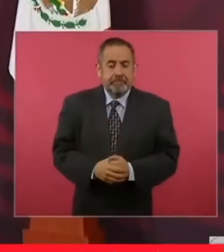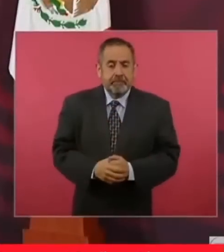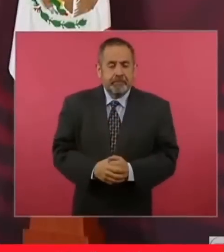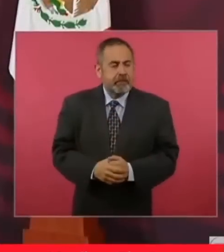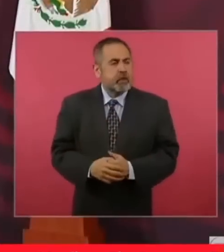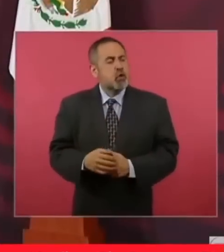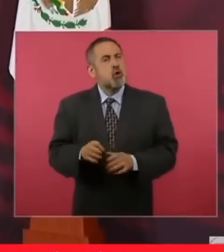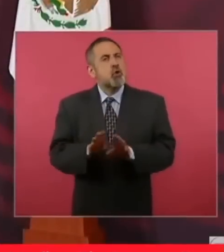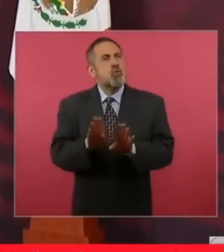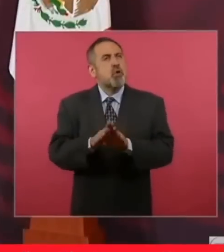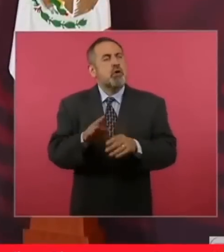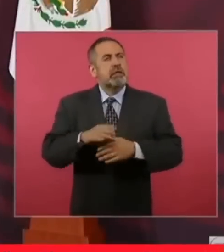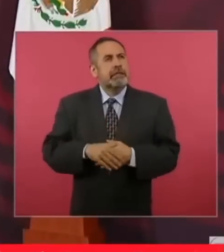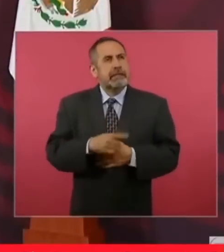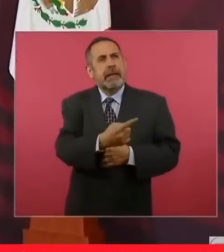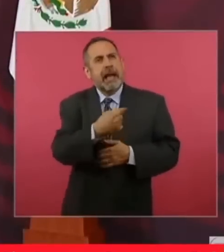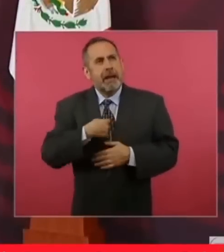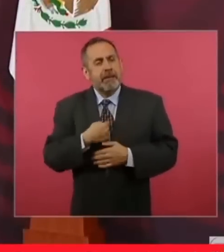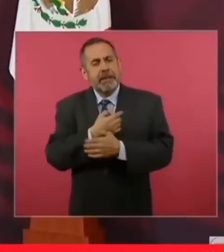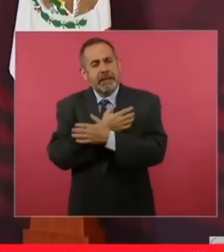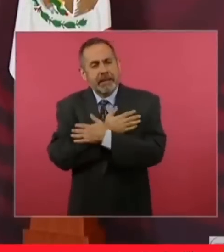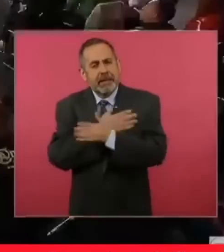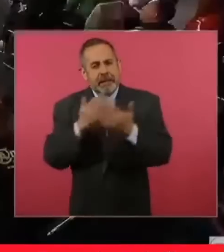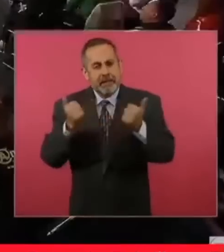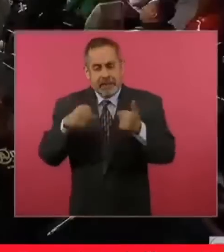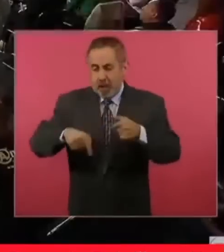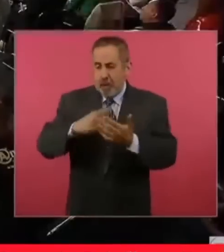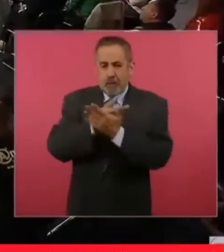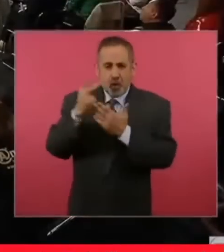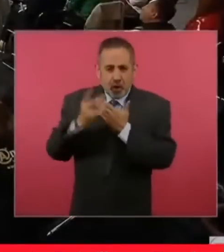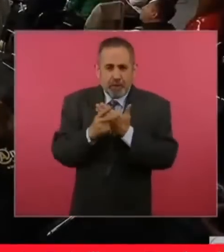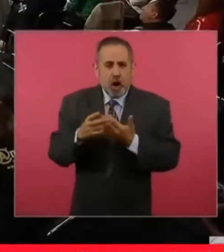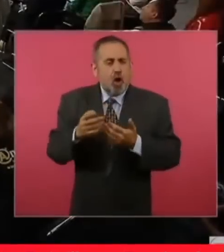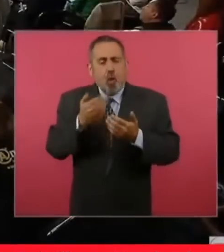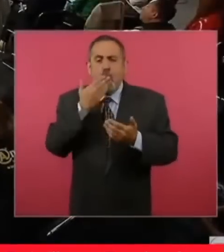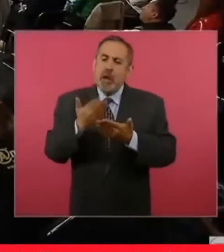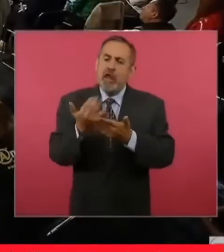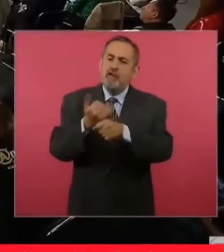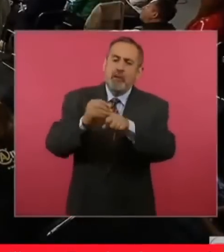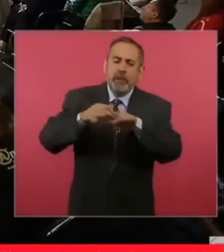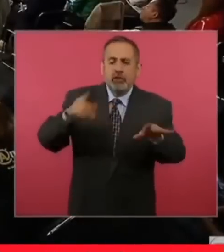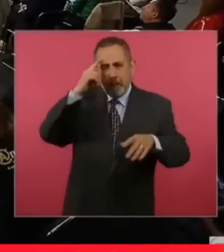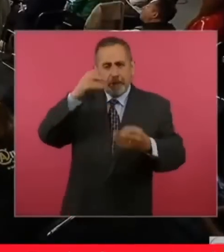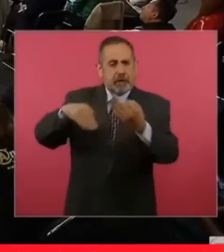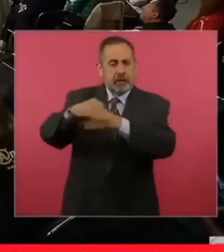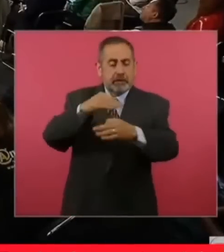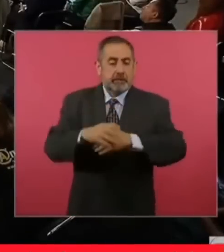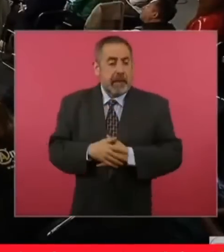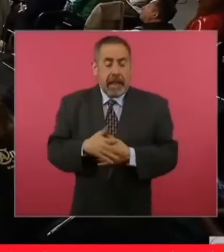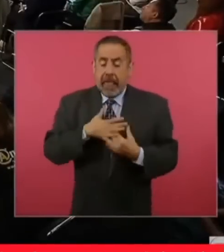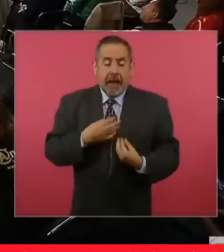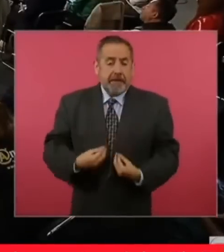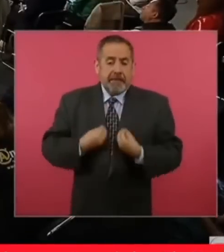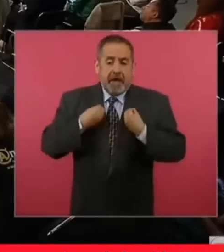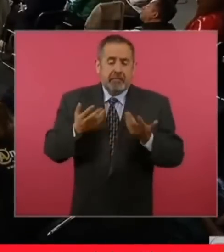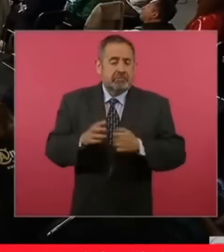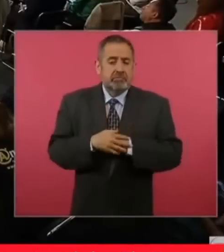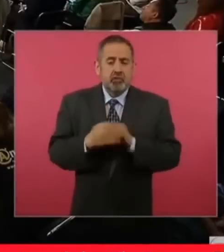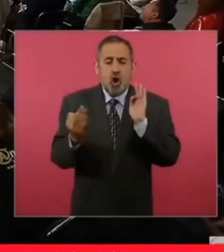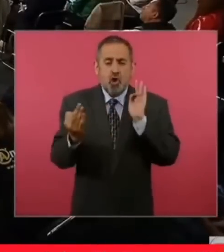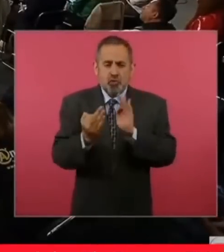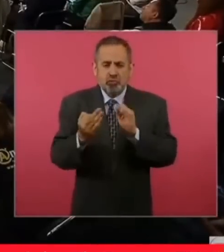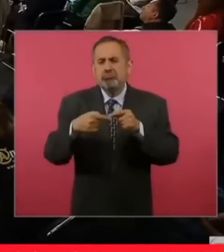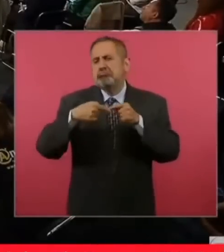¿Cómo me tienes que despedir del programa? Ojalá con buena información para la gente. De la vida, repito, me queda un tramo